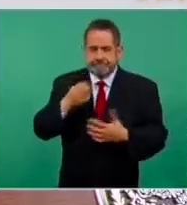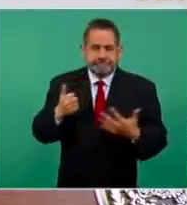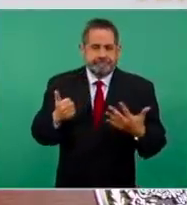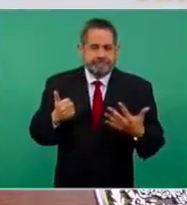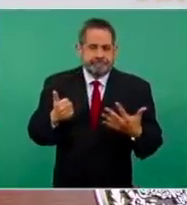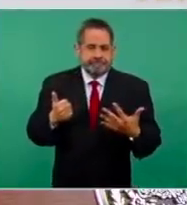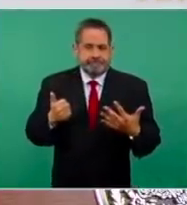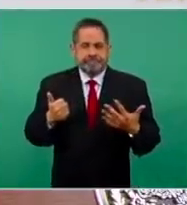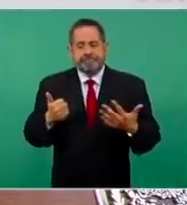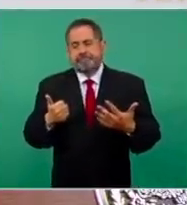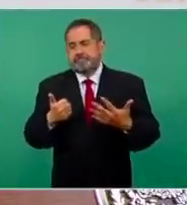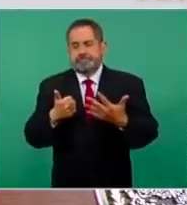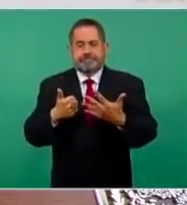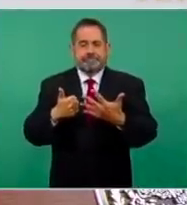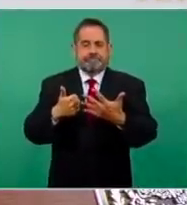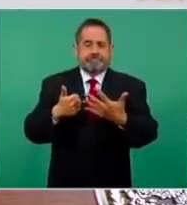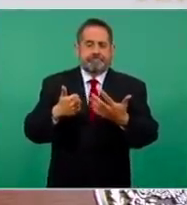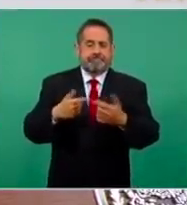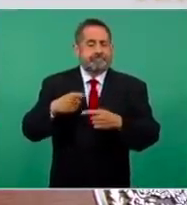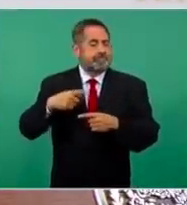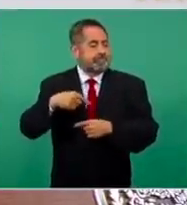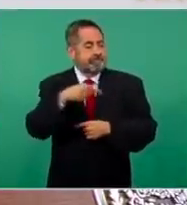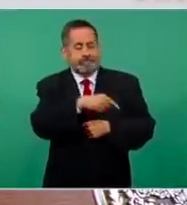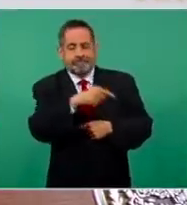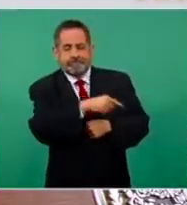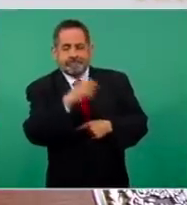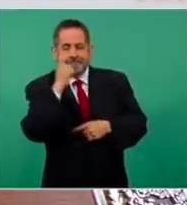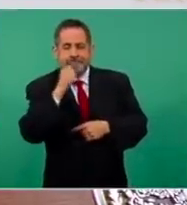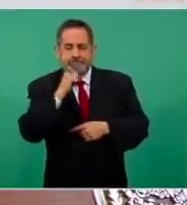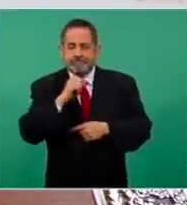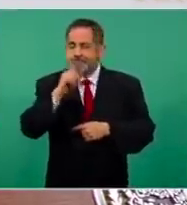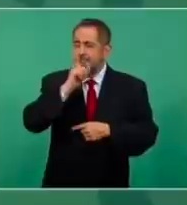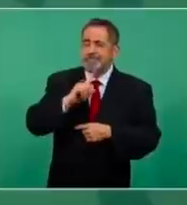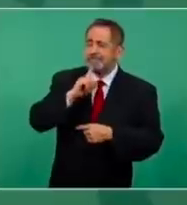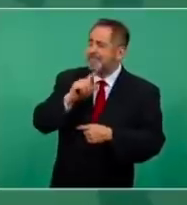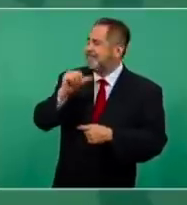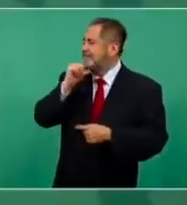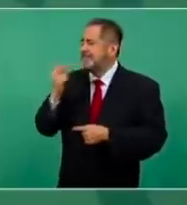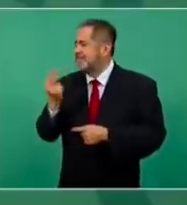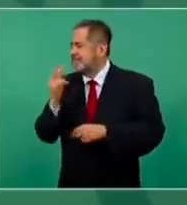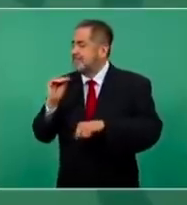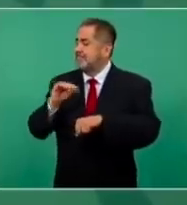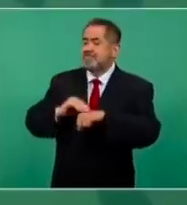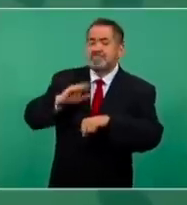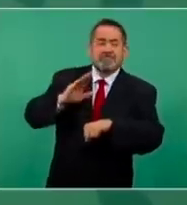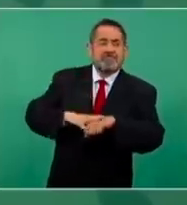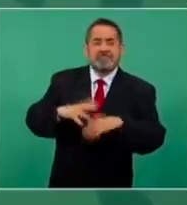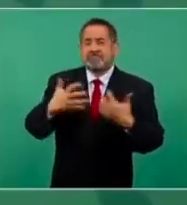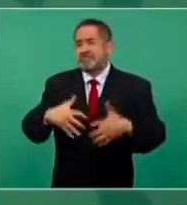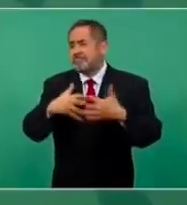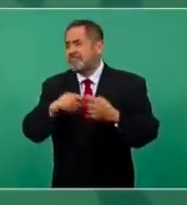y siempre con la mentira de que no era negocio